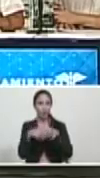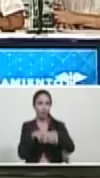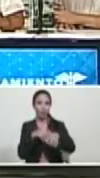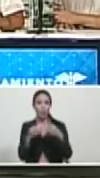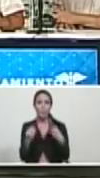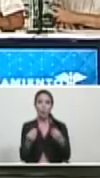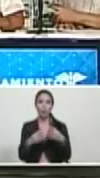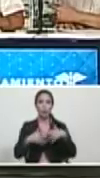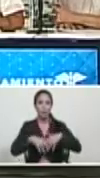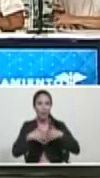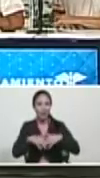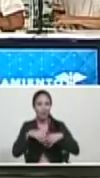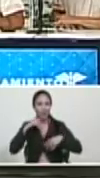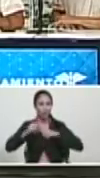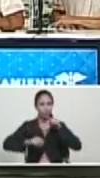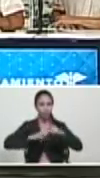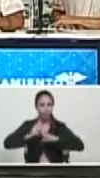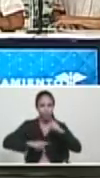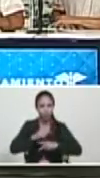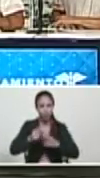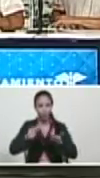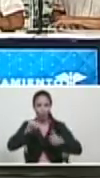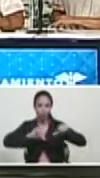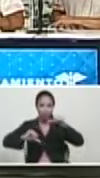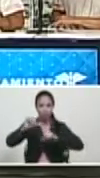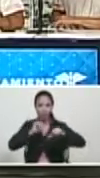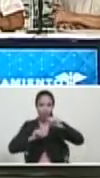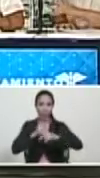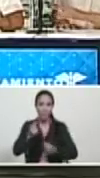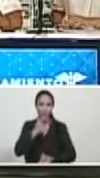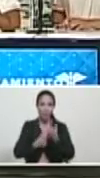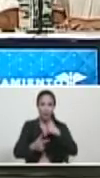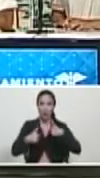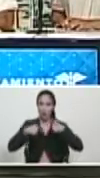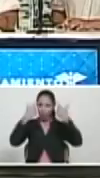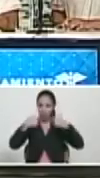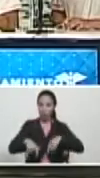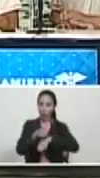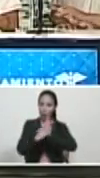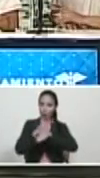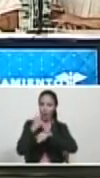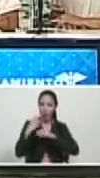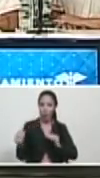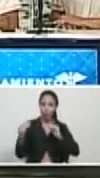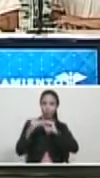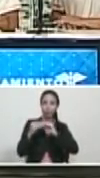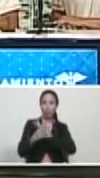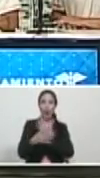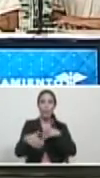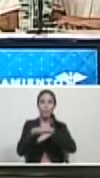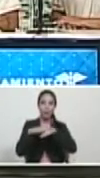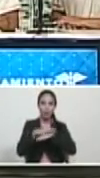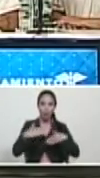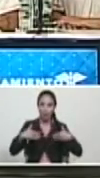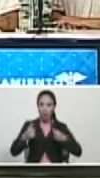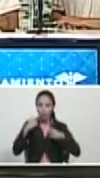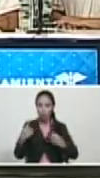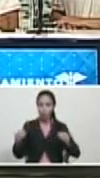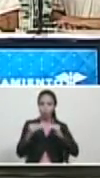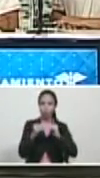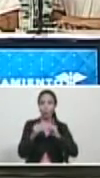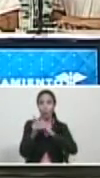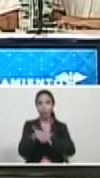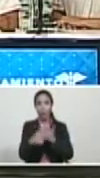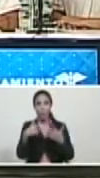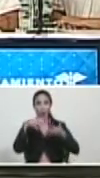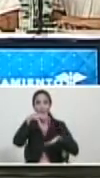Y el gobernador Héctor Rodríguez está profundamente articulado al aparato productivo del estado Miranda. Así